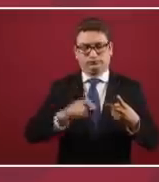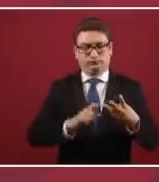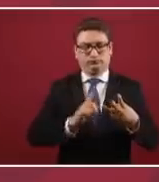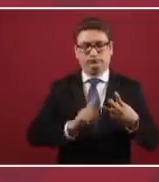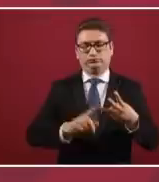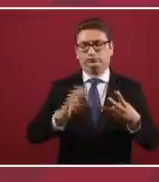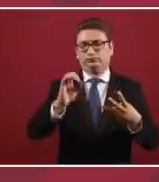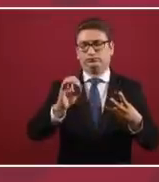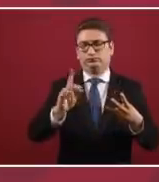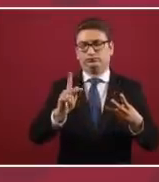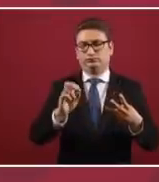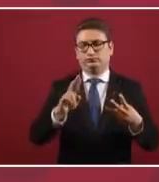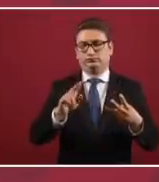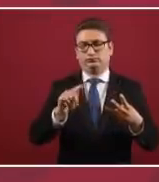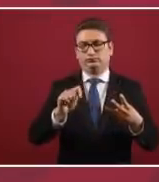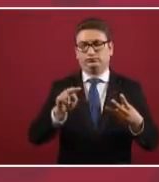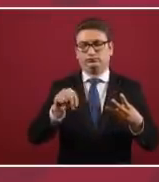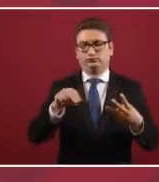oportunidades,